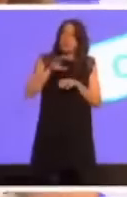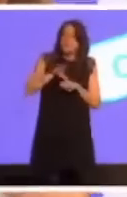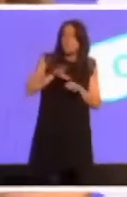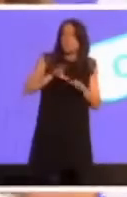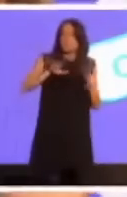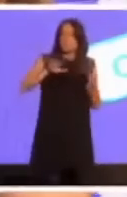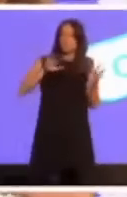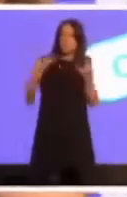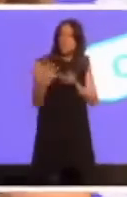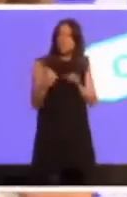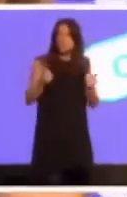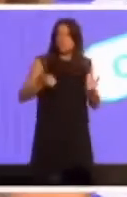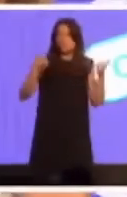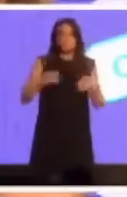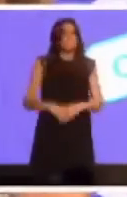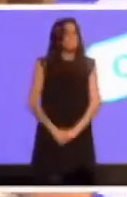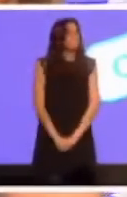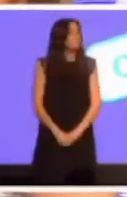más fuerza